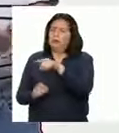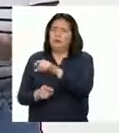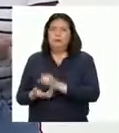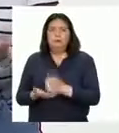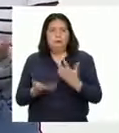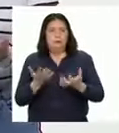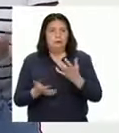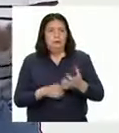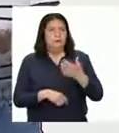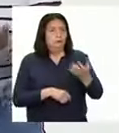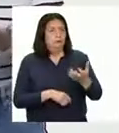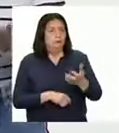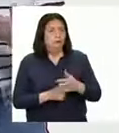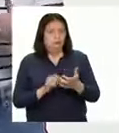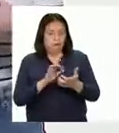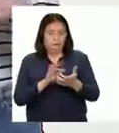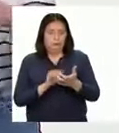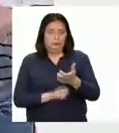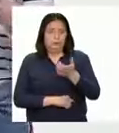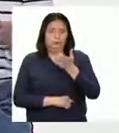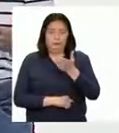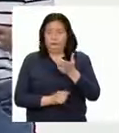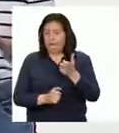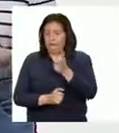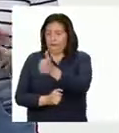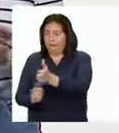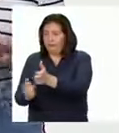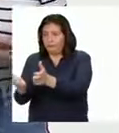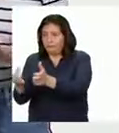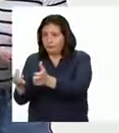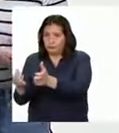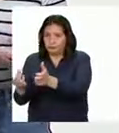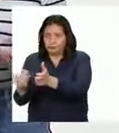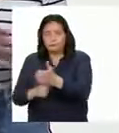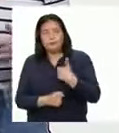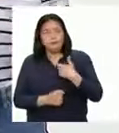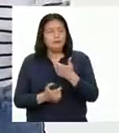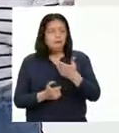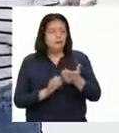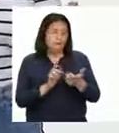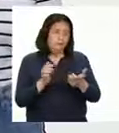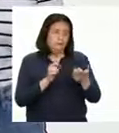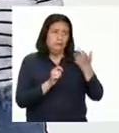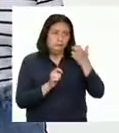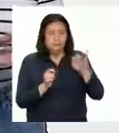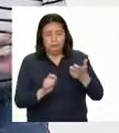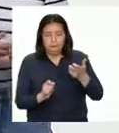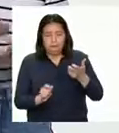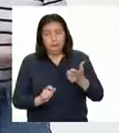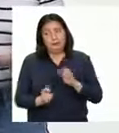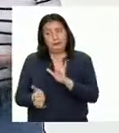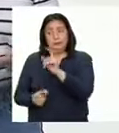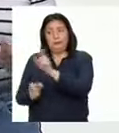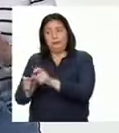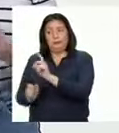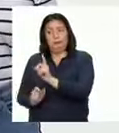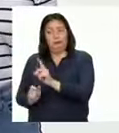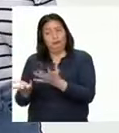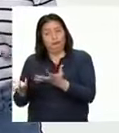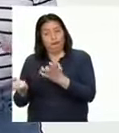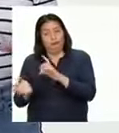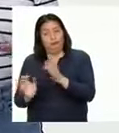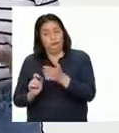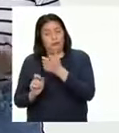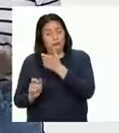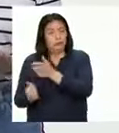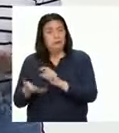¿Qué tal si grabamos la entrevista con el celular para luego volver a escucharla y anotar la información? Y bueno, si no se puede porque la persona que vamos a entrevistar no